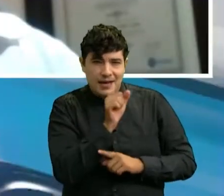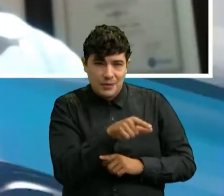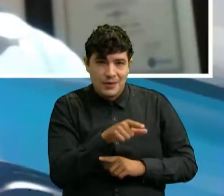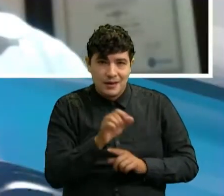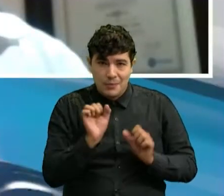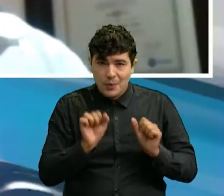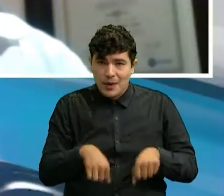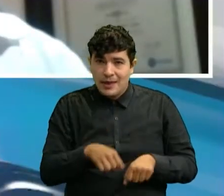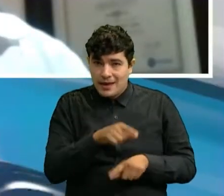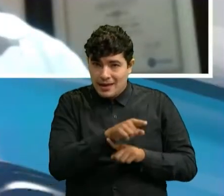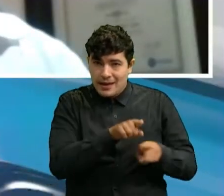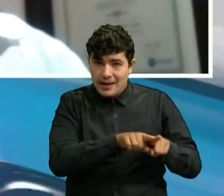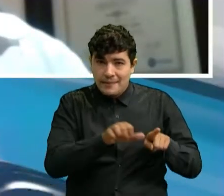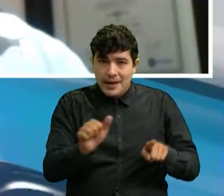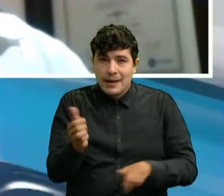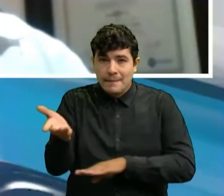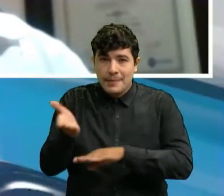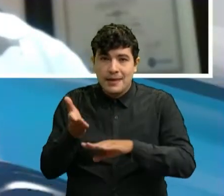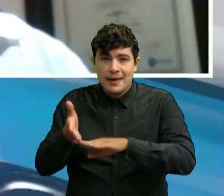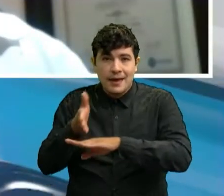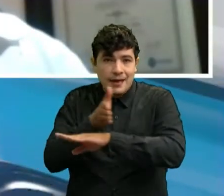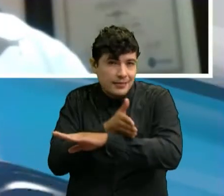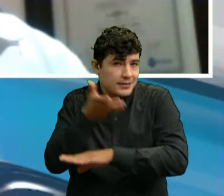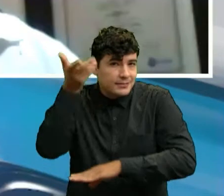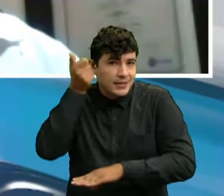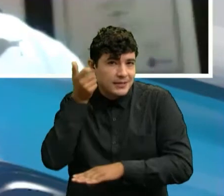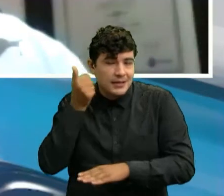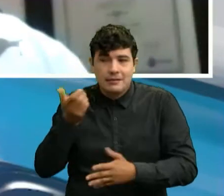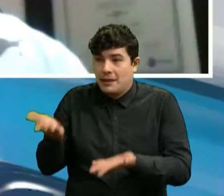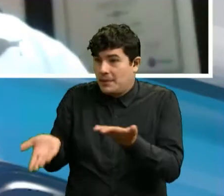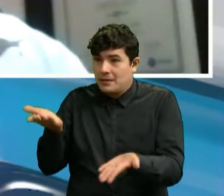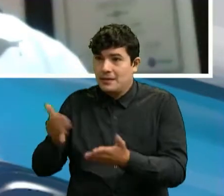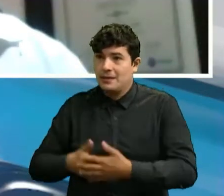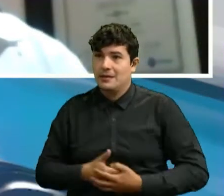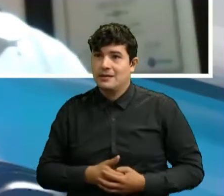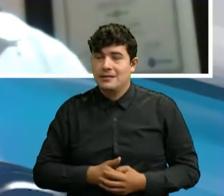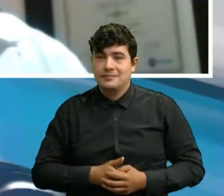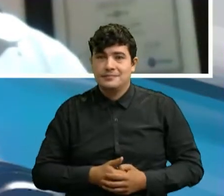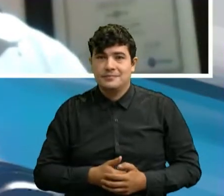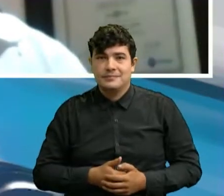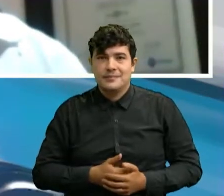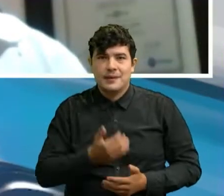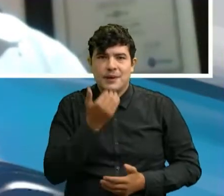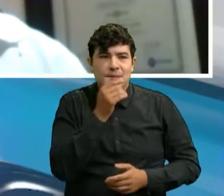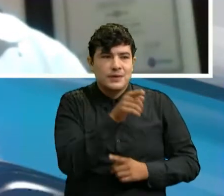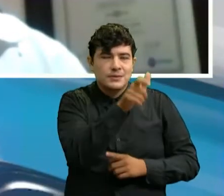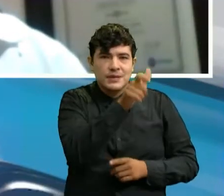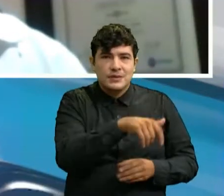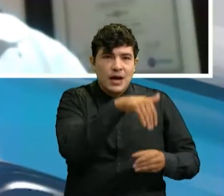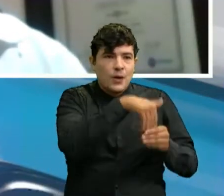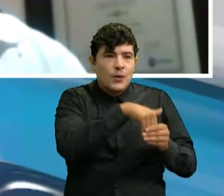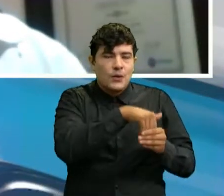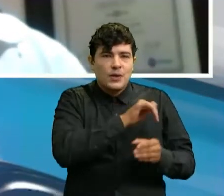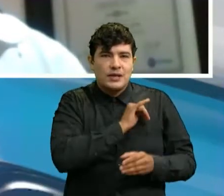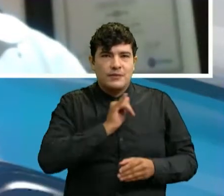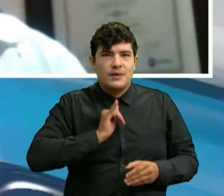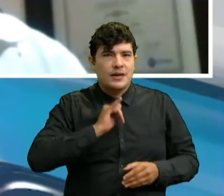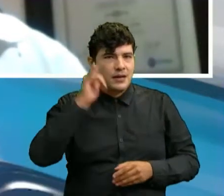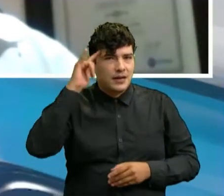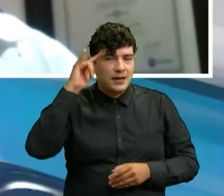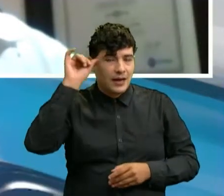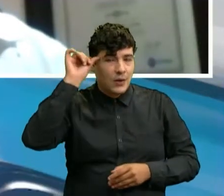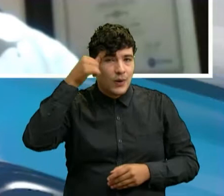retirar estos dineros? Depende. Si está en el régimen de ahorro individual, recordemos que no hay